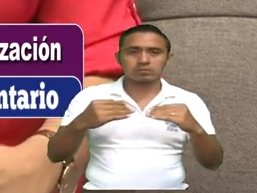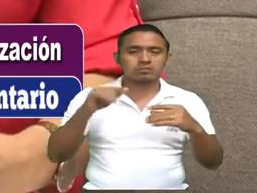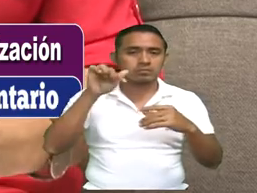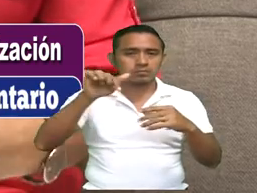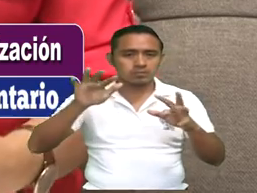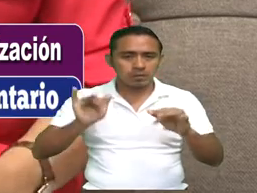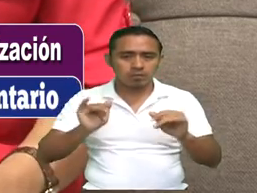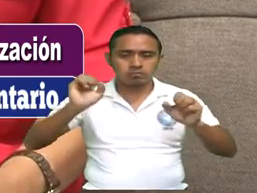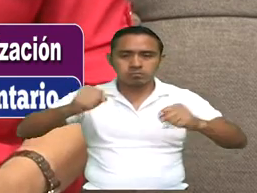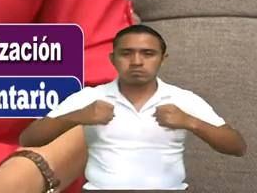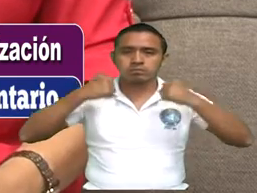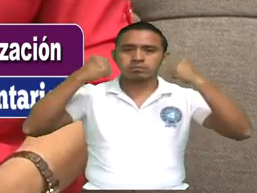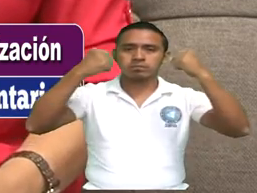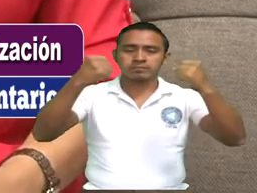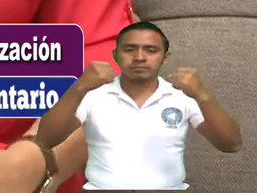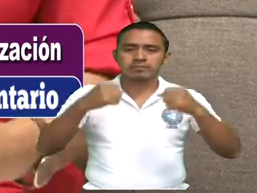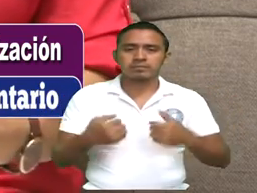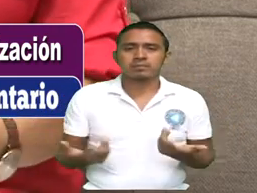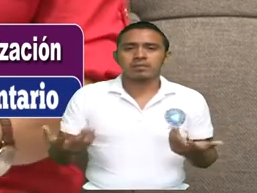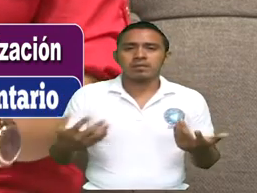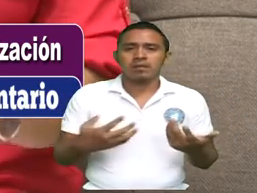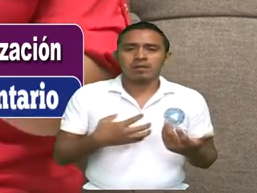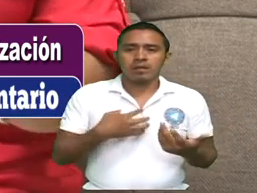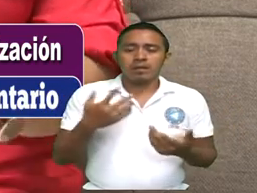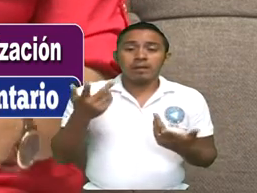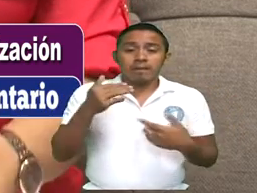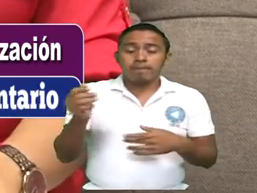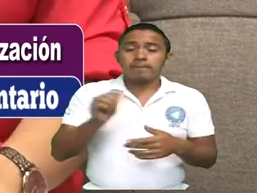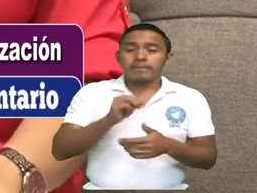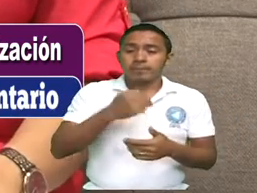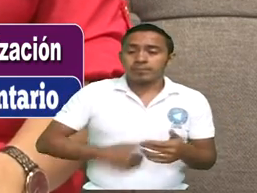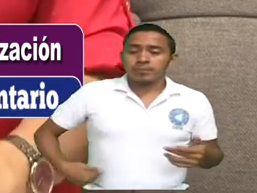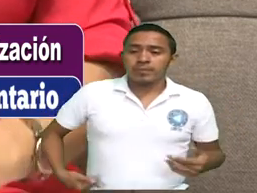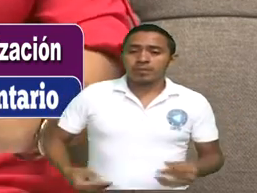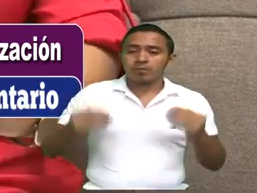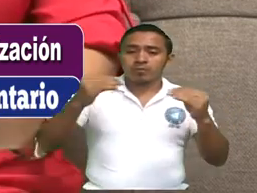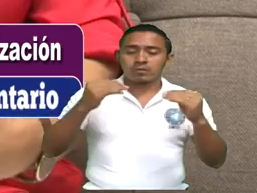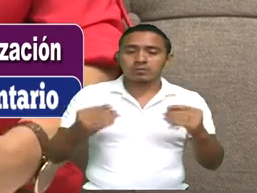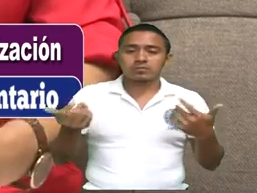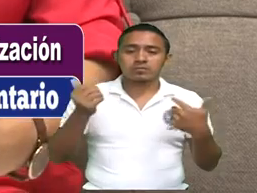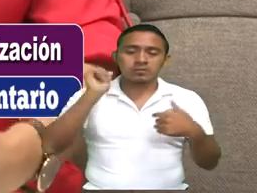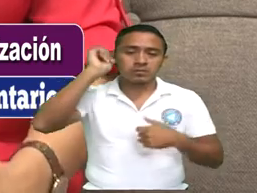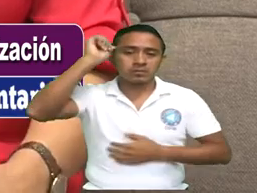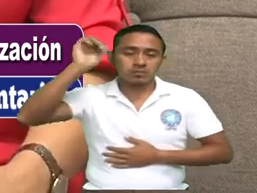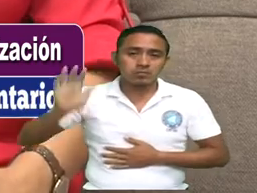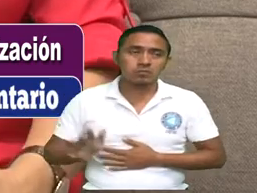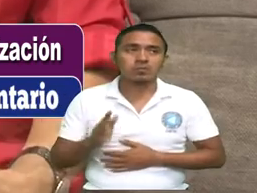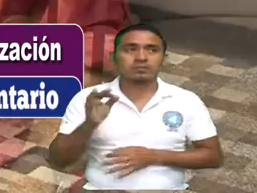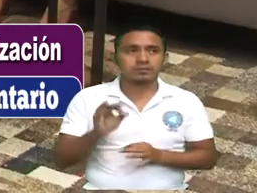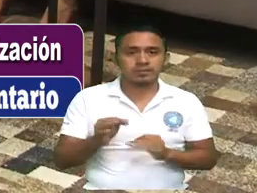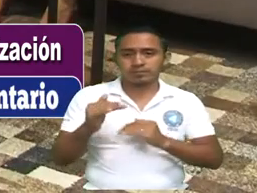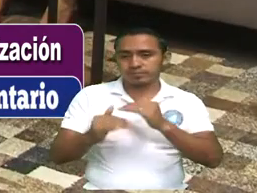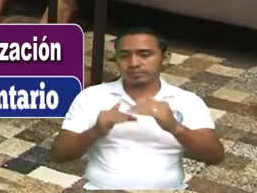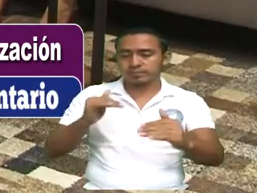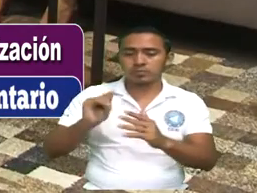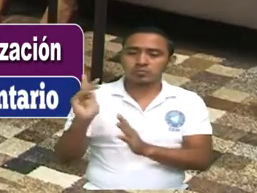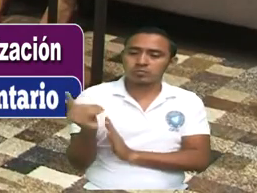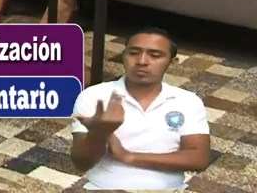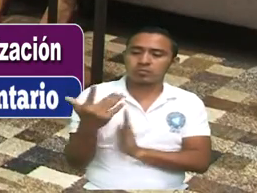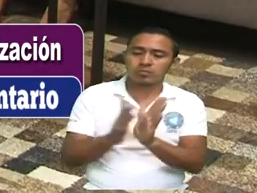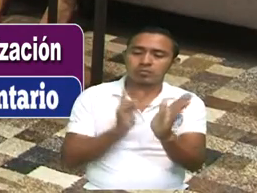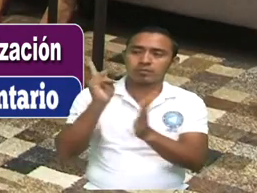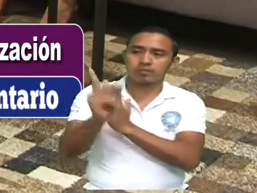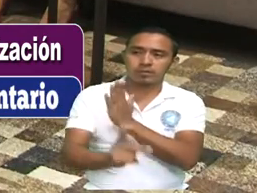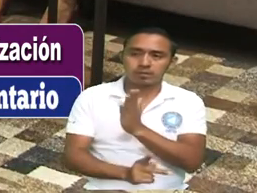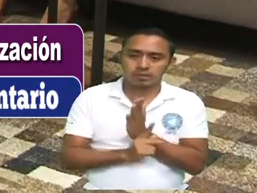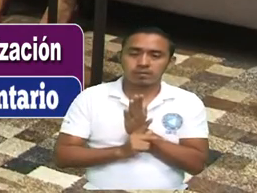donde se fortalece el Viceministerio de Educación de Adultos y se viene fortaleciendo precisamente todos los programas,